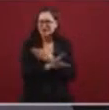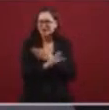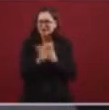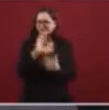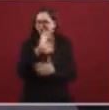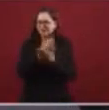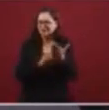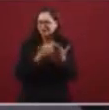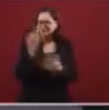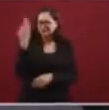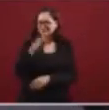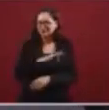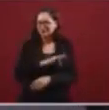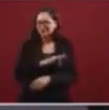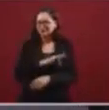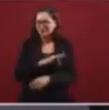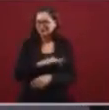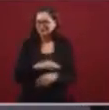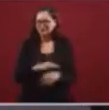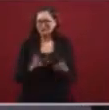¿Cómo